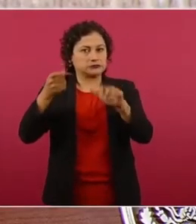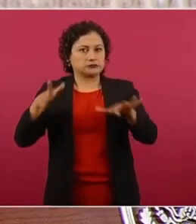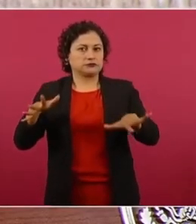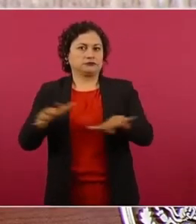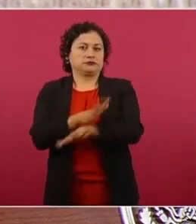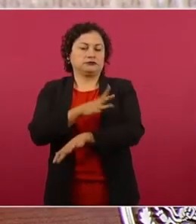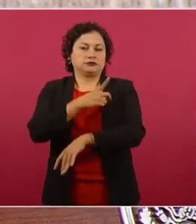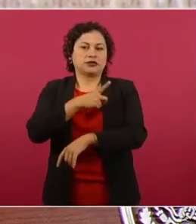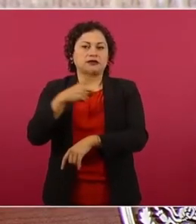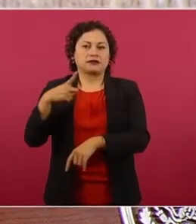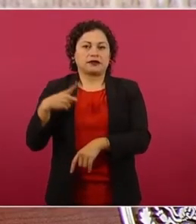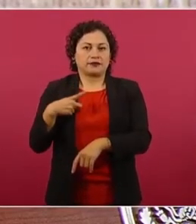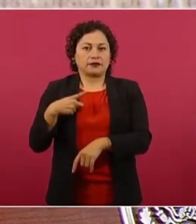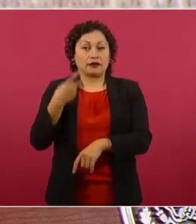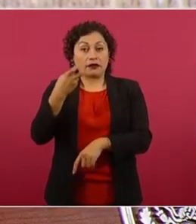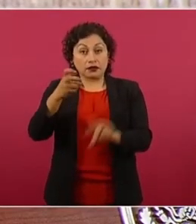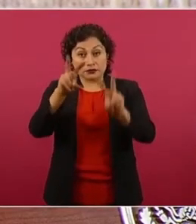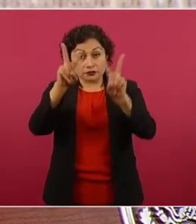siempre.